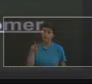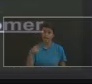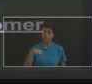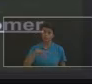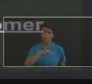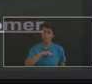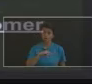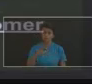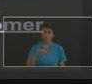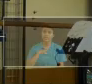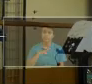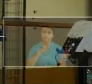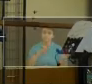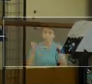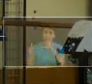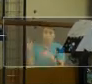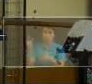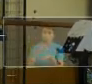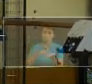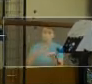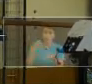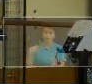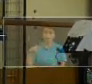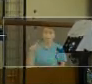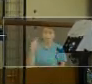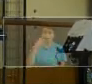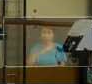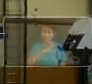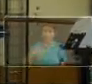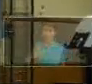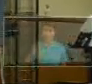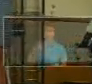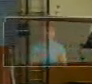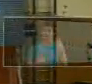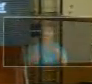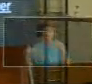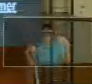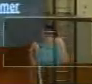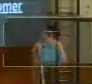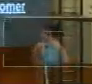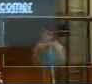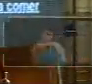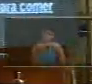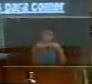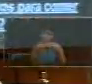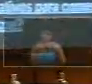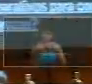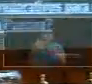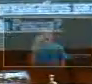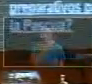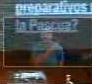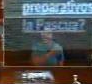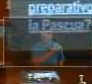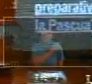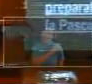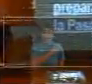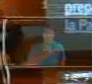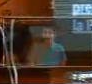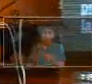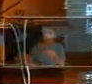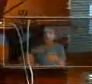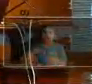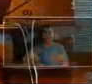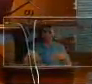que preparar un lugar para que Cristo venga y se encuentre grato en mi vida, y que la mesa del